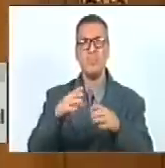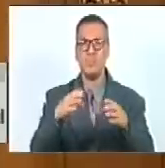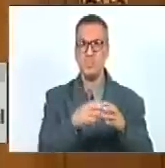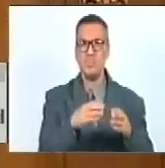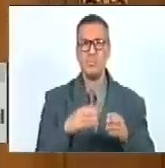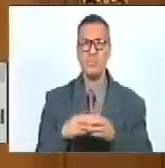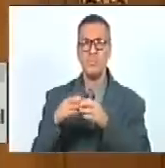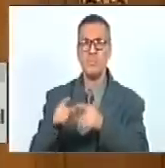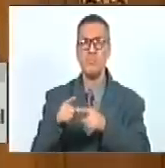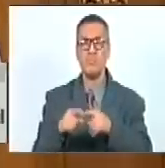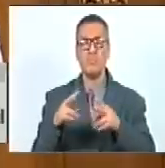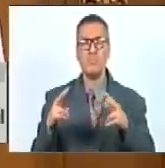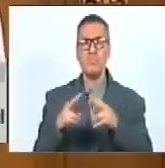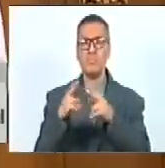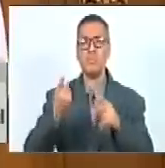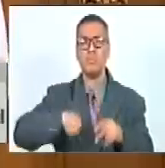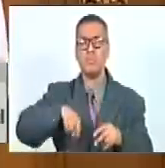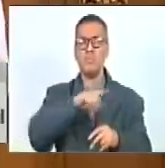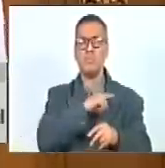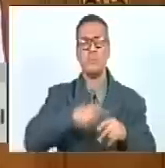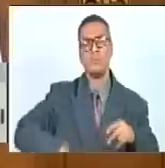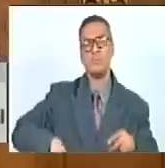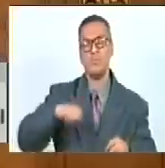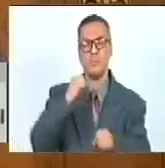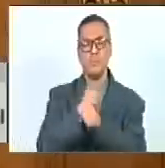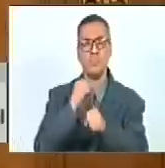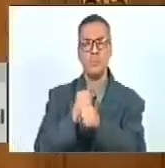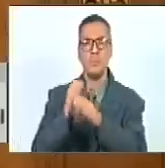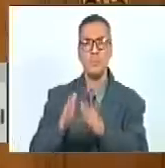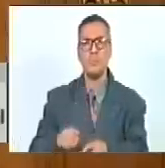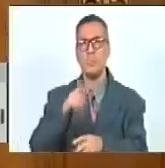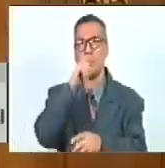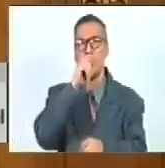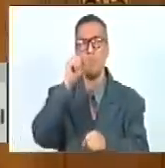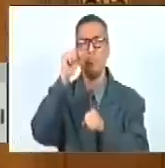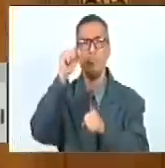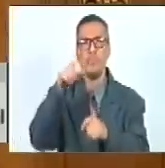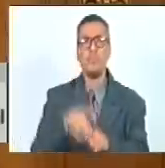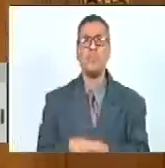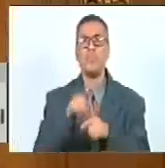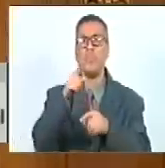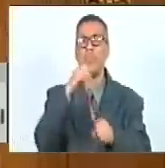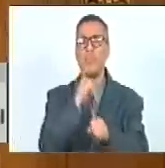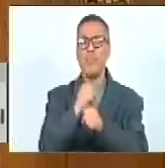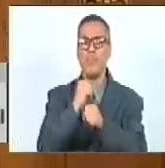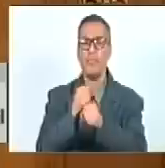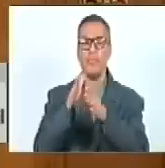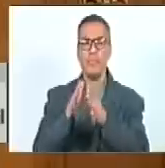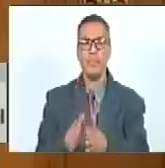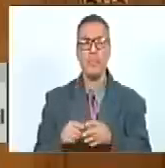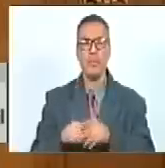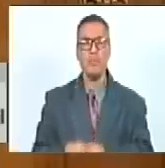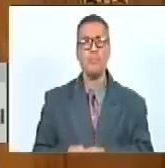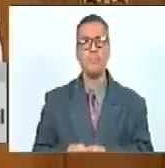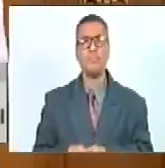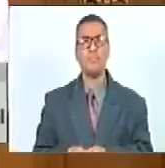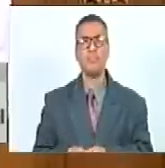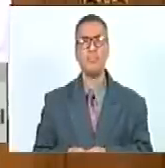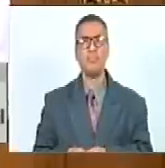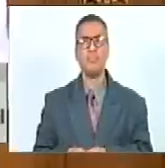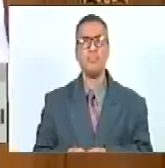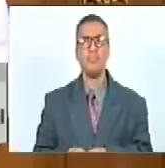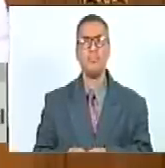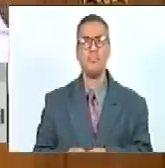reunida y encontrándose con nuestro presidente obrero, Nicolás Maduro Moros. Y esa clase trabajadora, a través